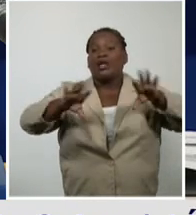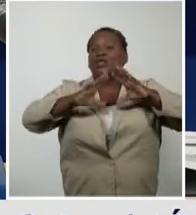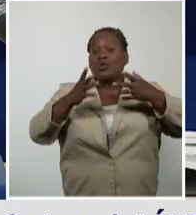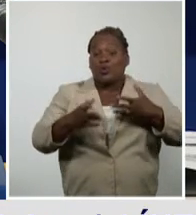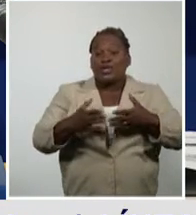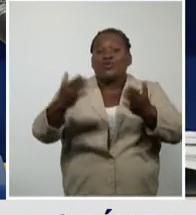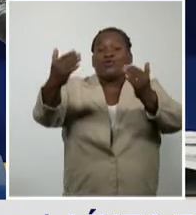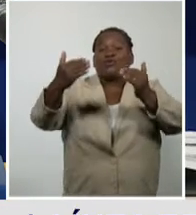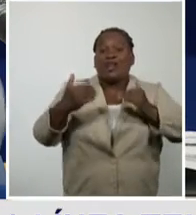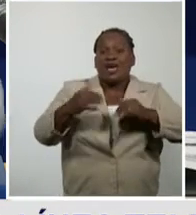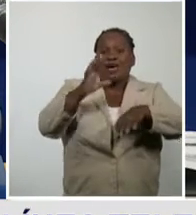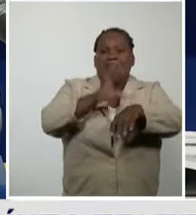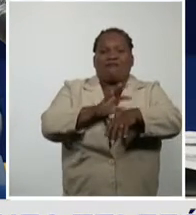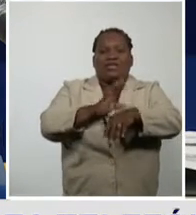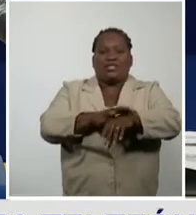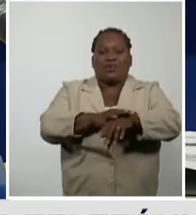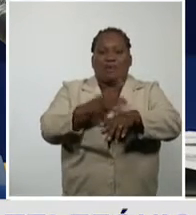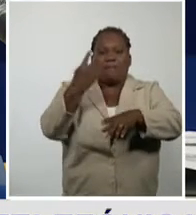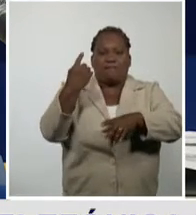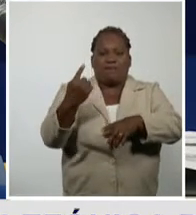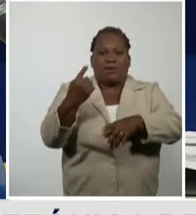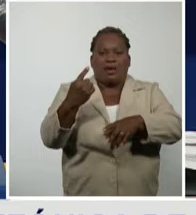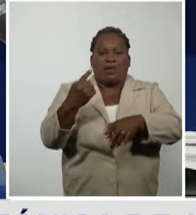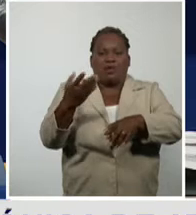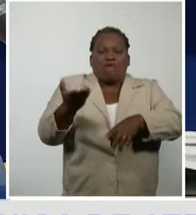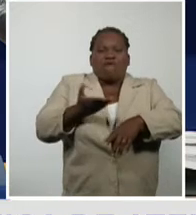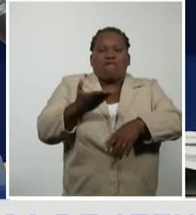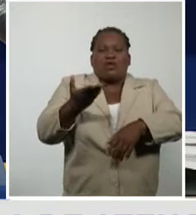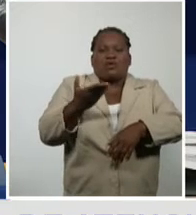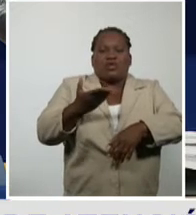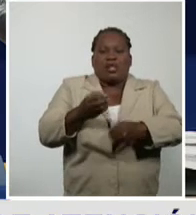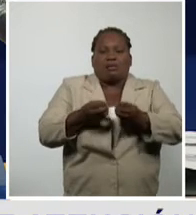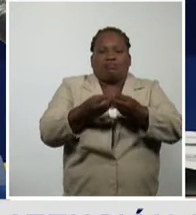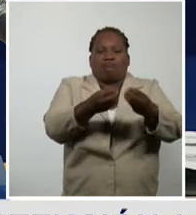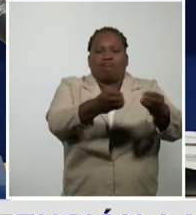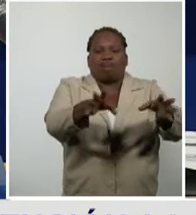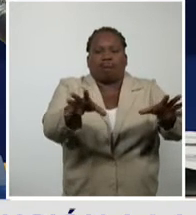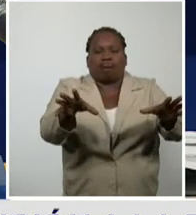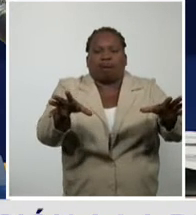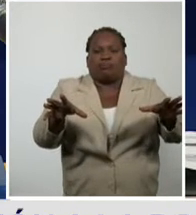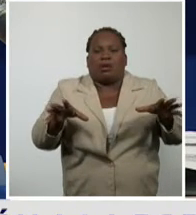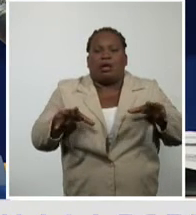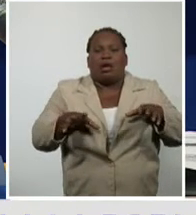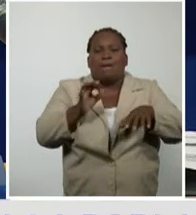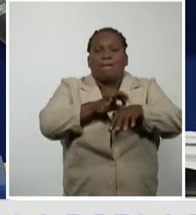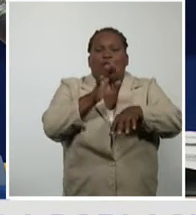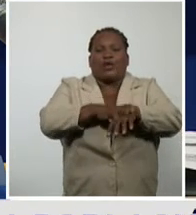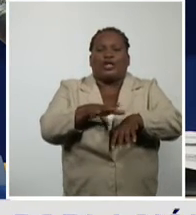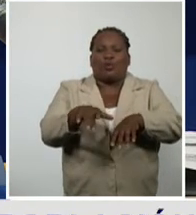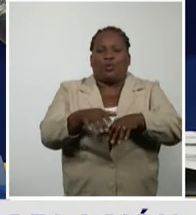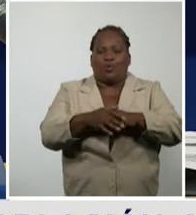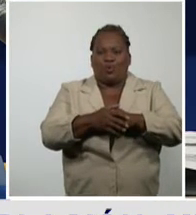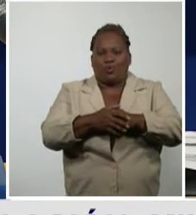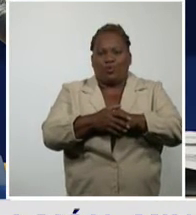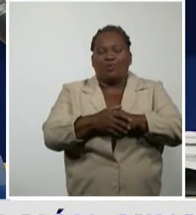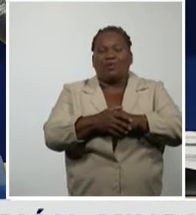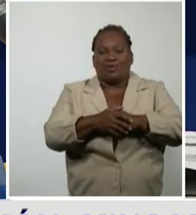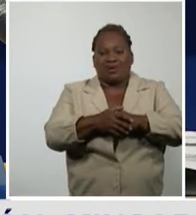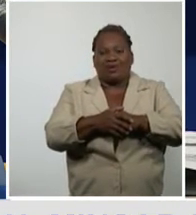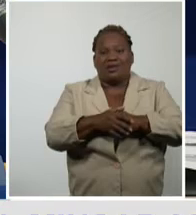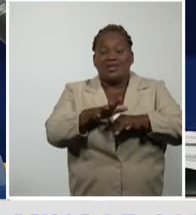provocando primero un incremento en la velocidad de multiplicación del mosquito y en